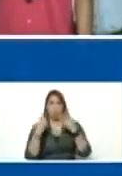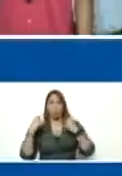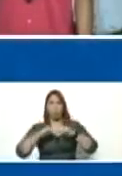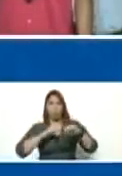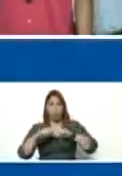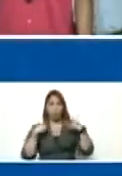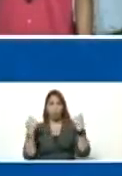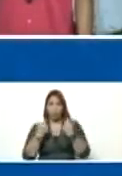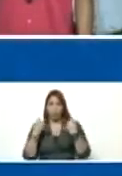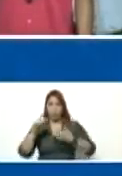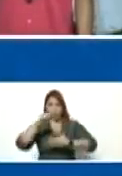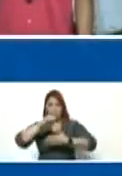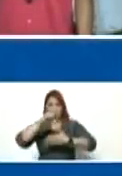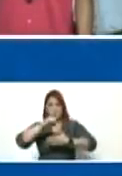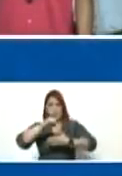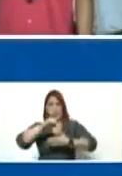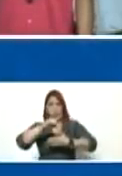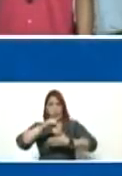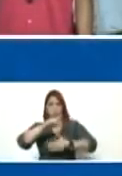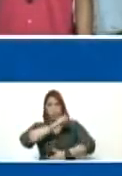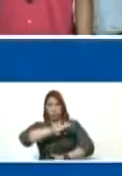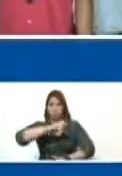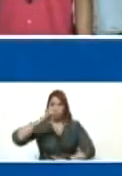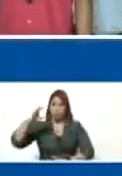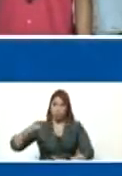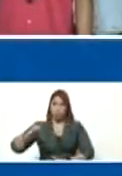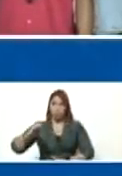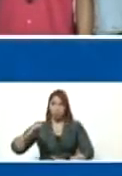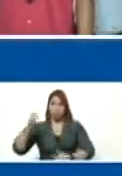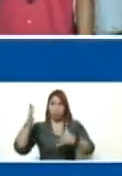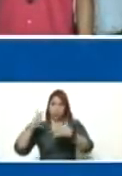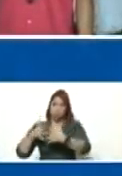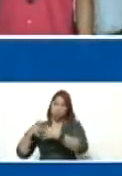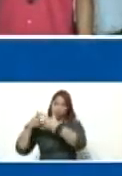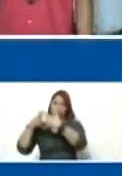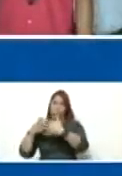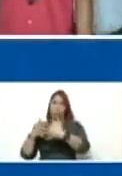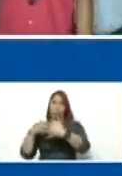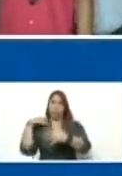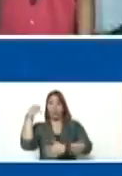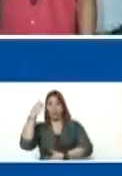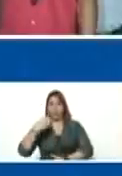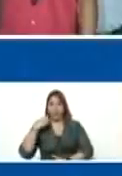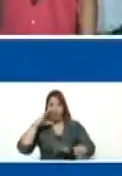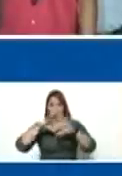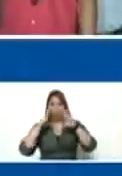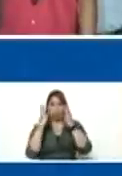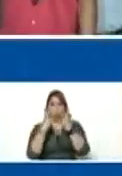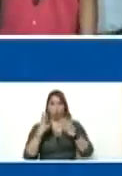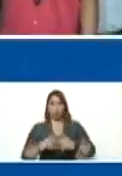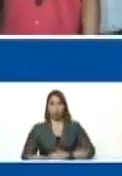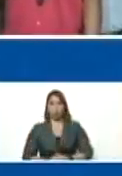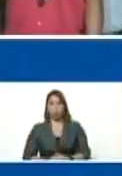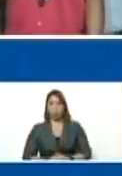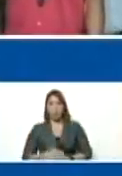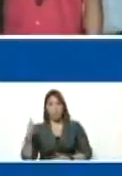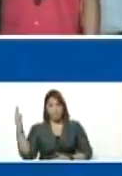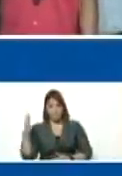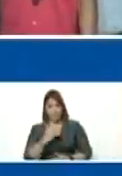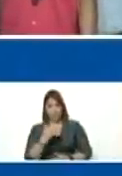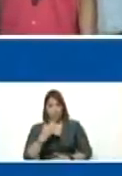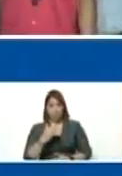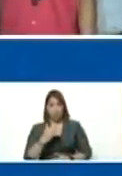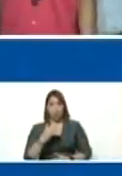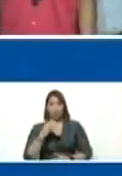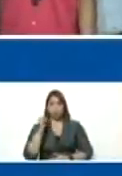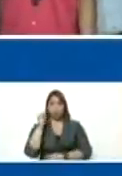populares, de América Latina, del Caribe, de Estados Unidos, de Europa y del mundo, para que venga al Congreso